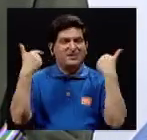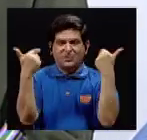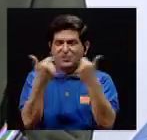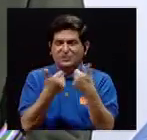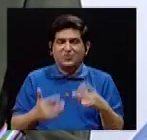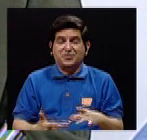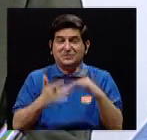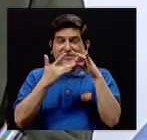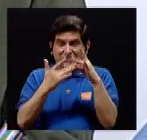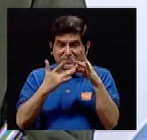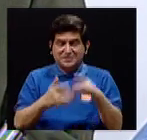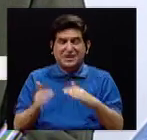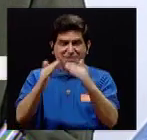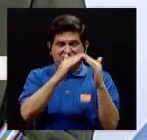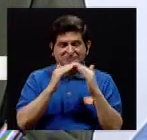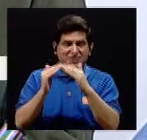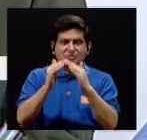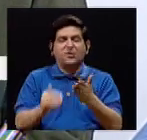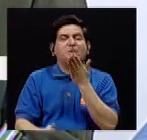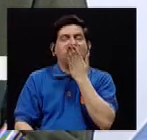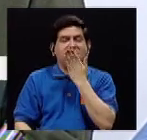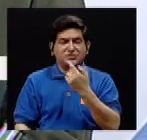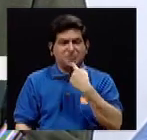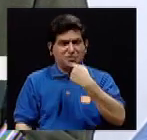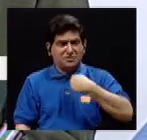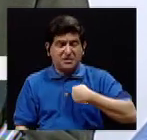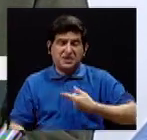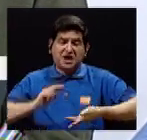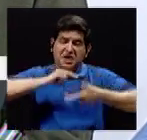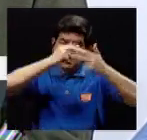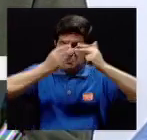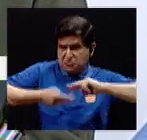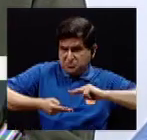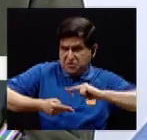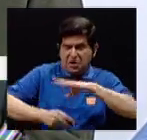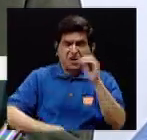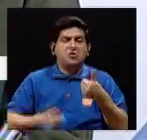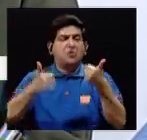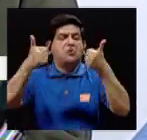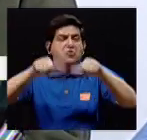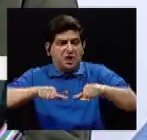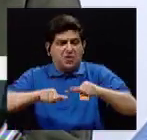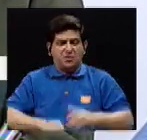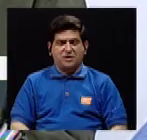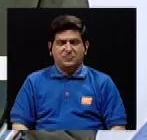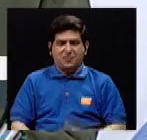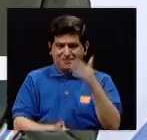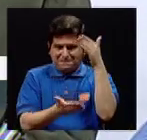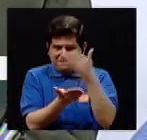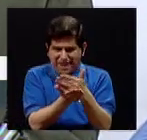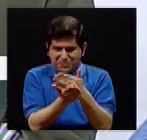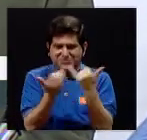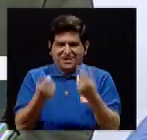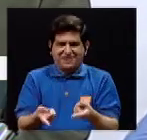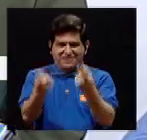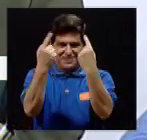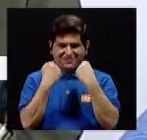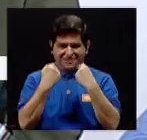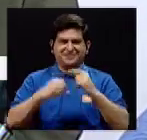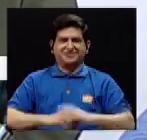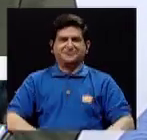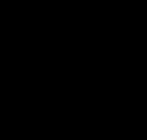sectores particularmente poblaciones indígenas usted me dirá lo contrario o está de acuerdo conmigo hacemos la pausa y